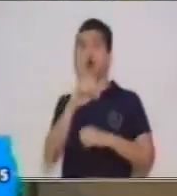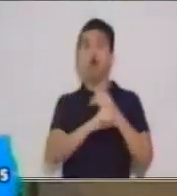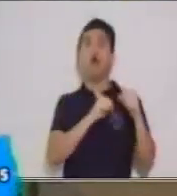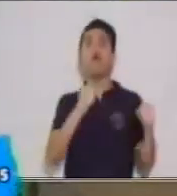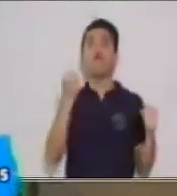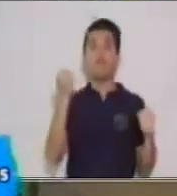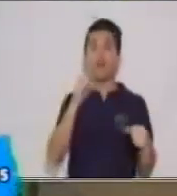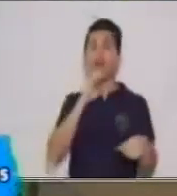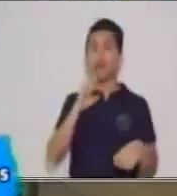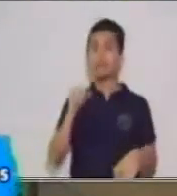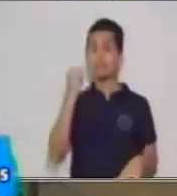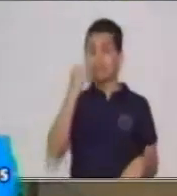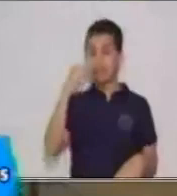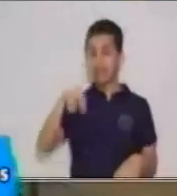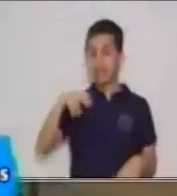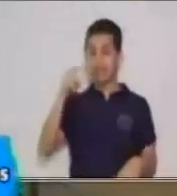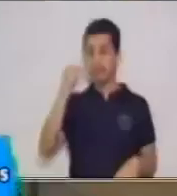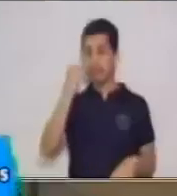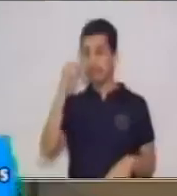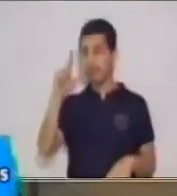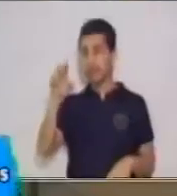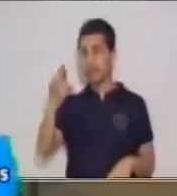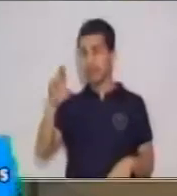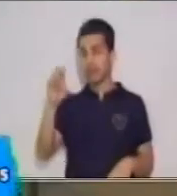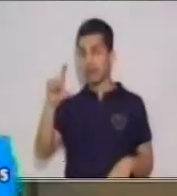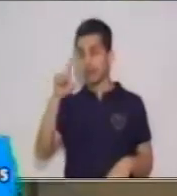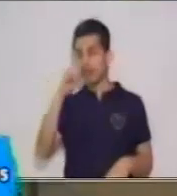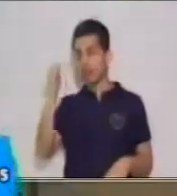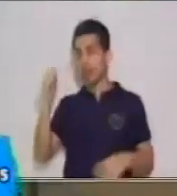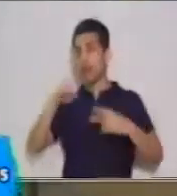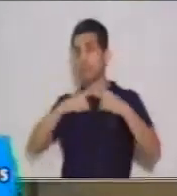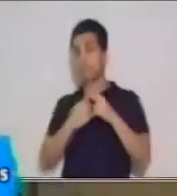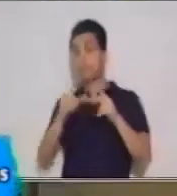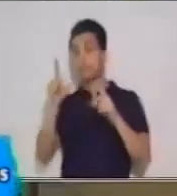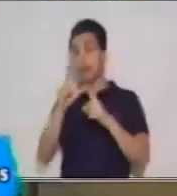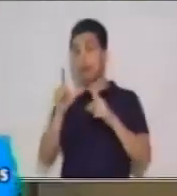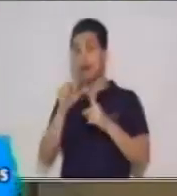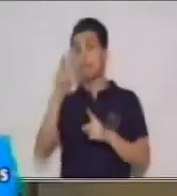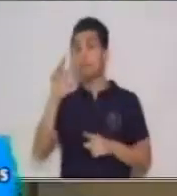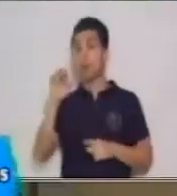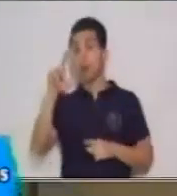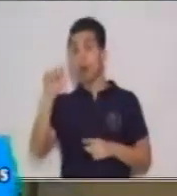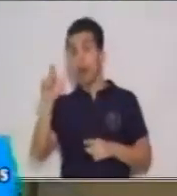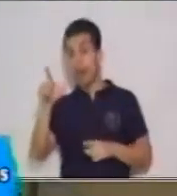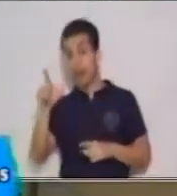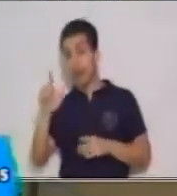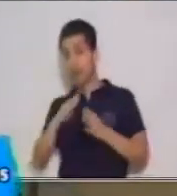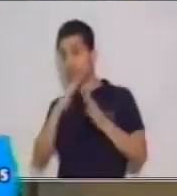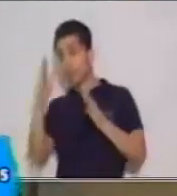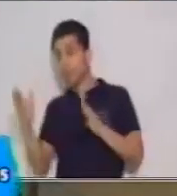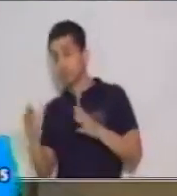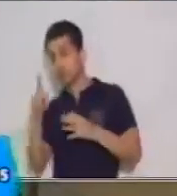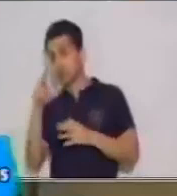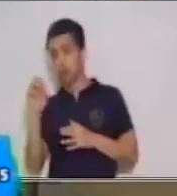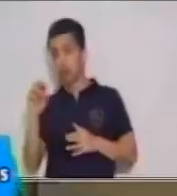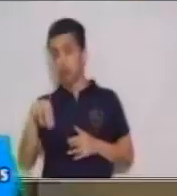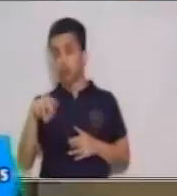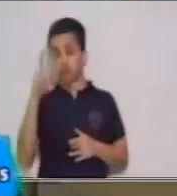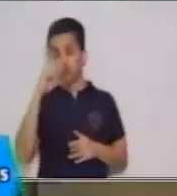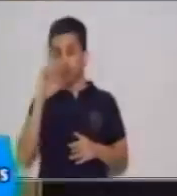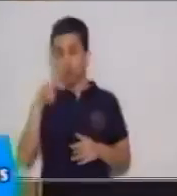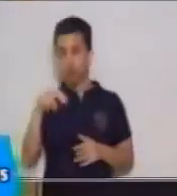Es indirecta porque va una vocal y le sigue una consonante.